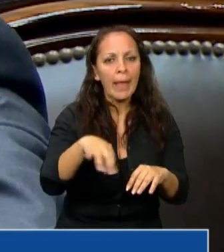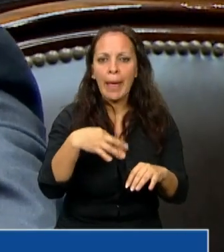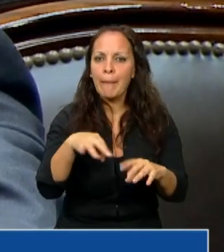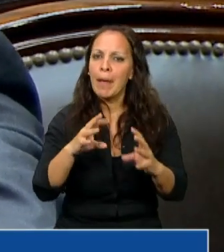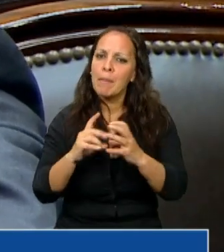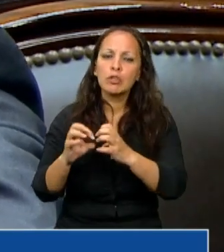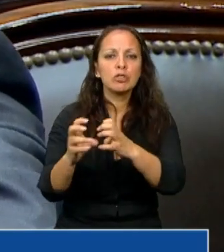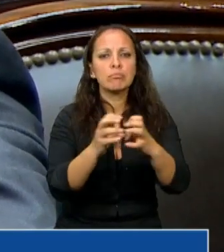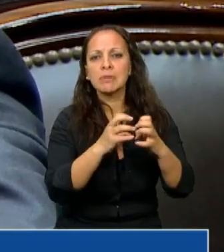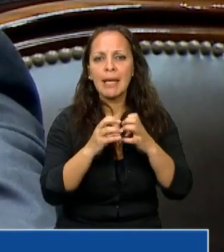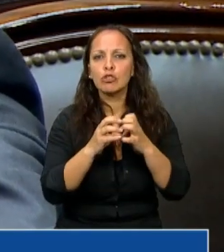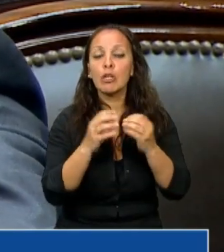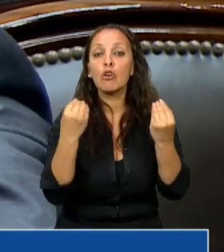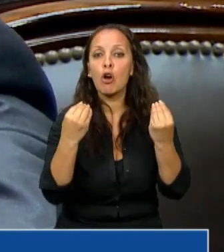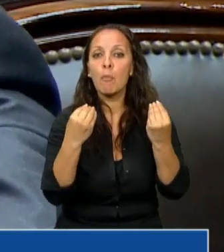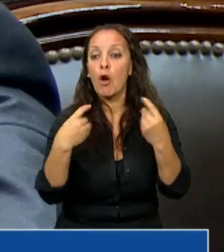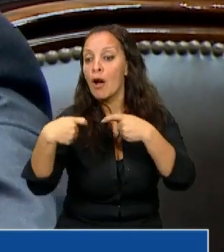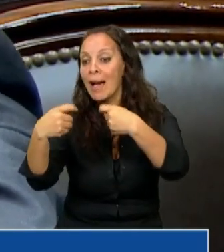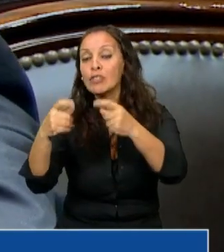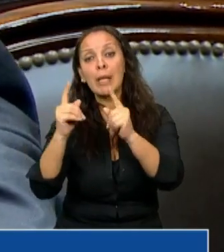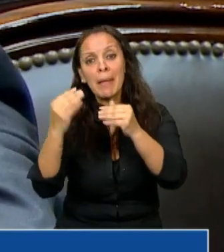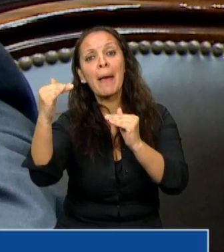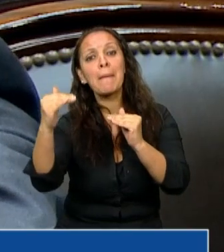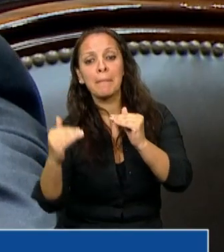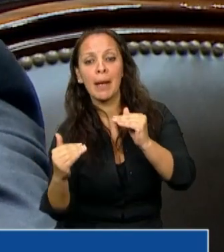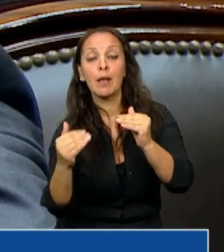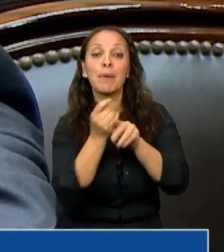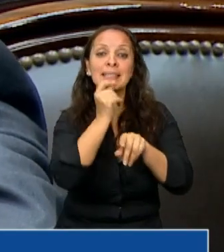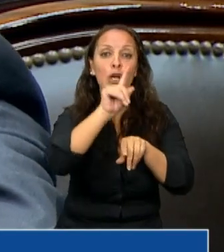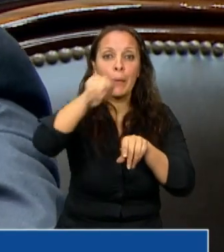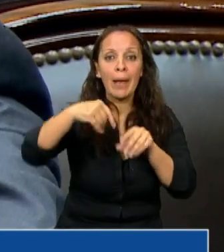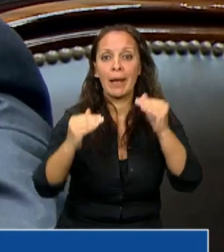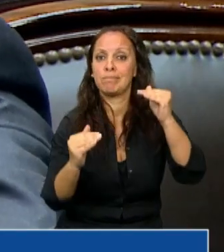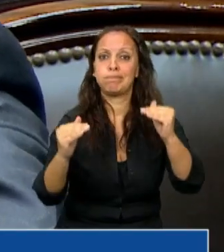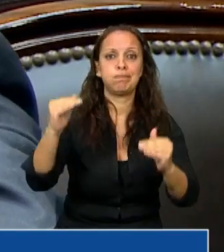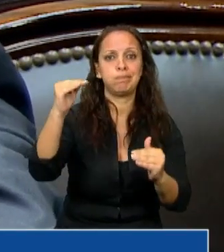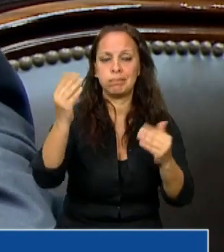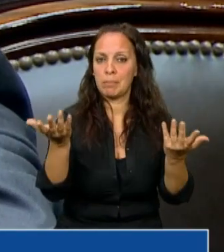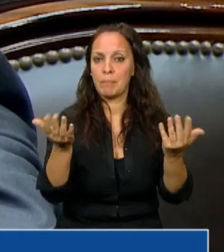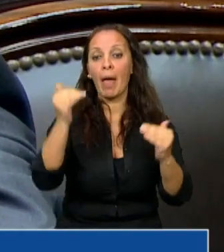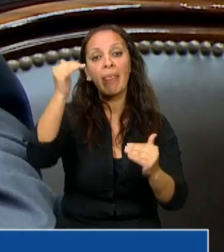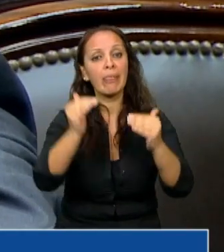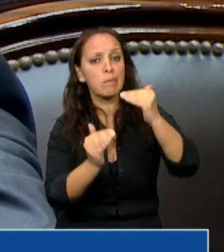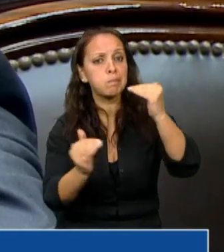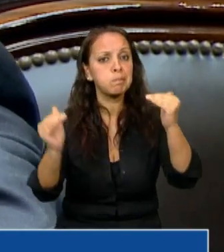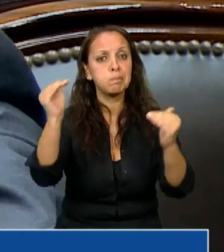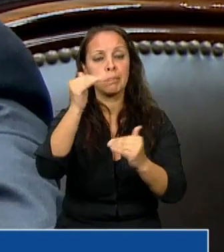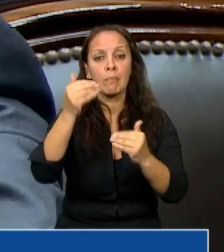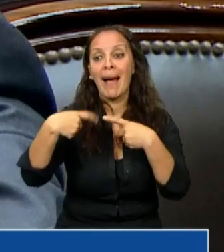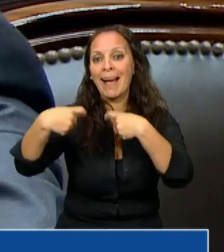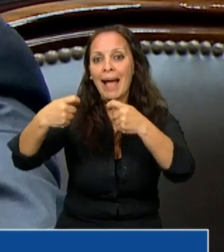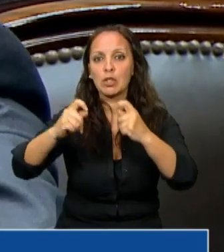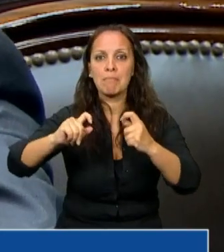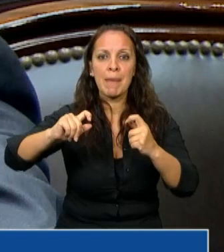la correspondiente baja de gasto público para no aumentar el déficit fiscal. Porque, insisto, el desequilibrio de las cuentas